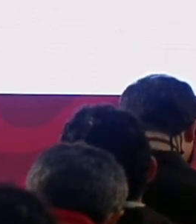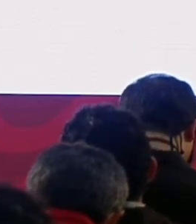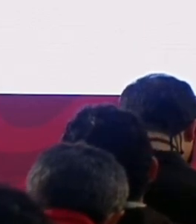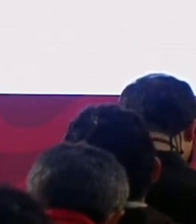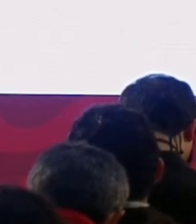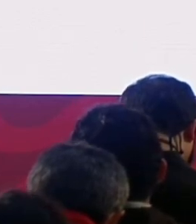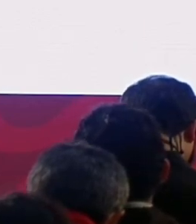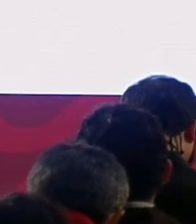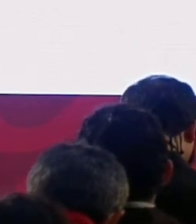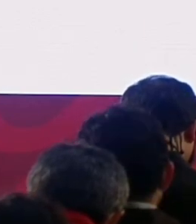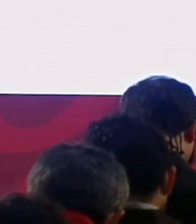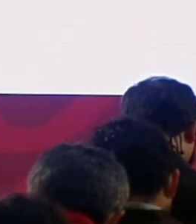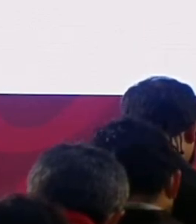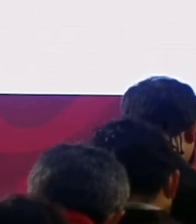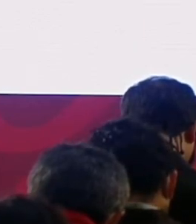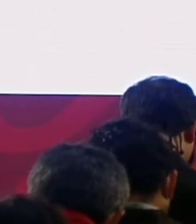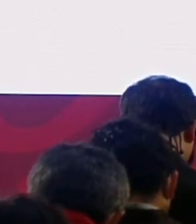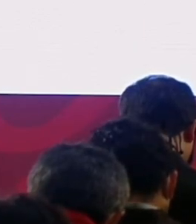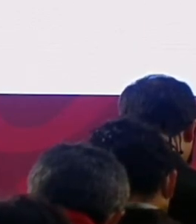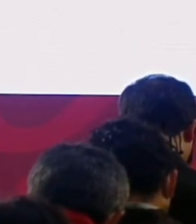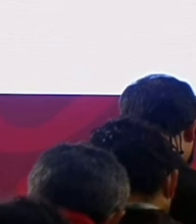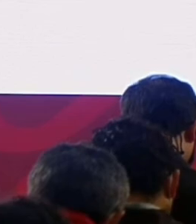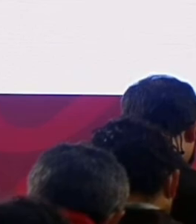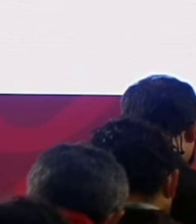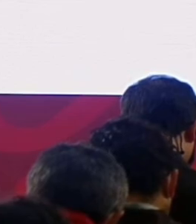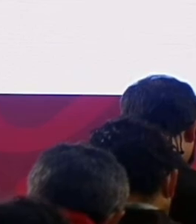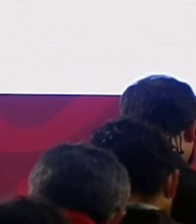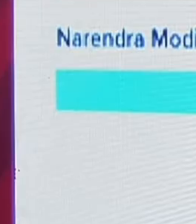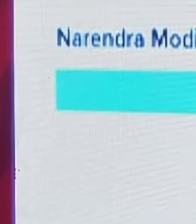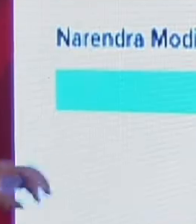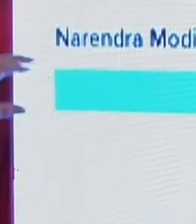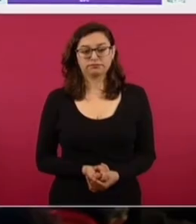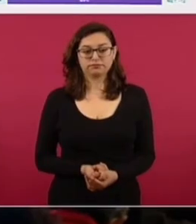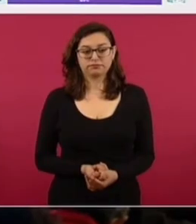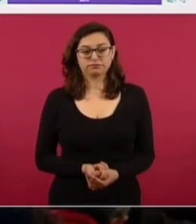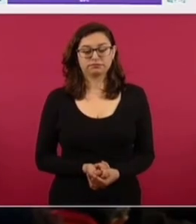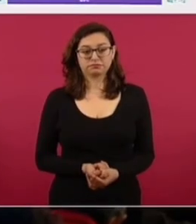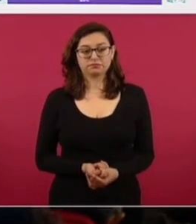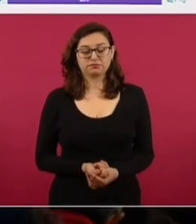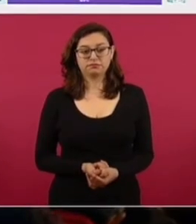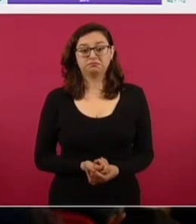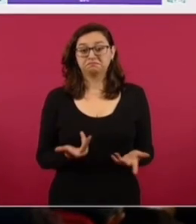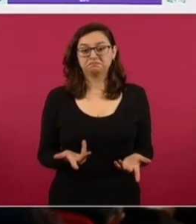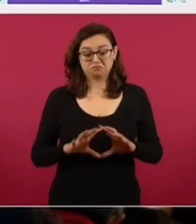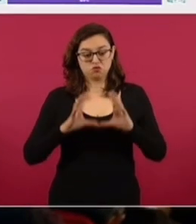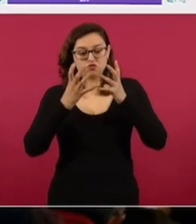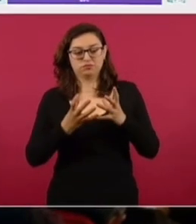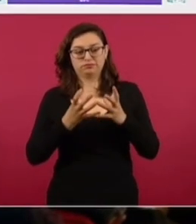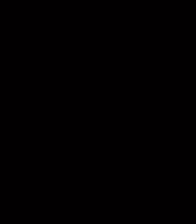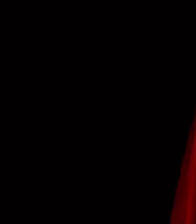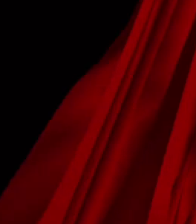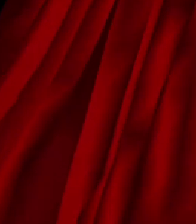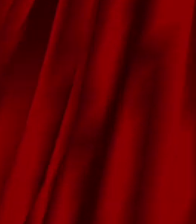que no quería decirme cómo estaba guardando porque estamos bien